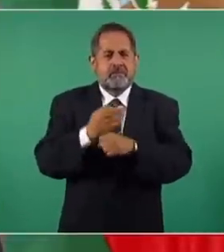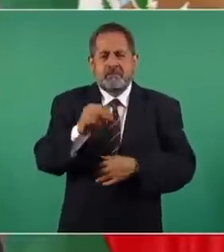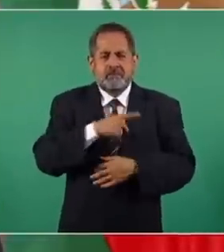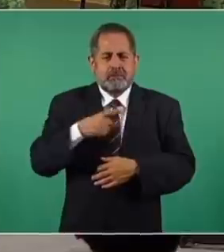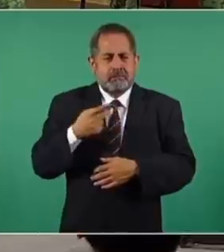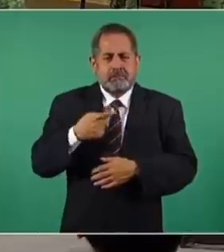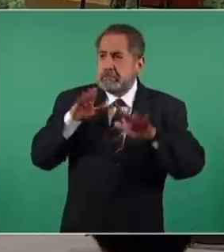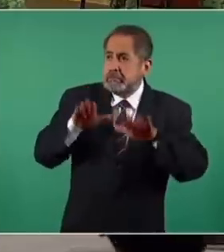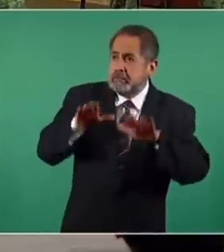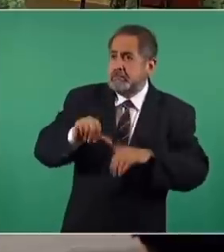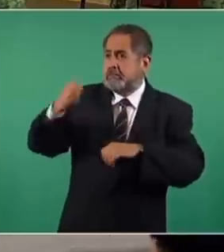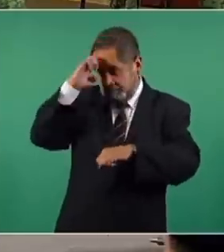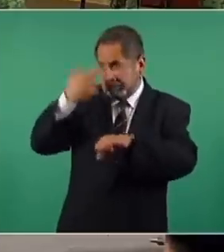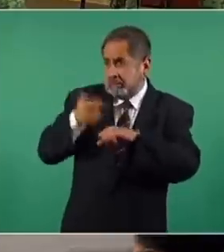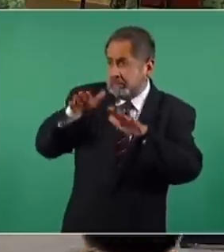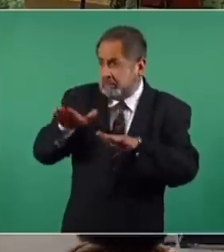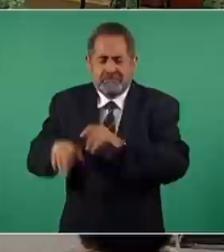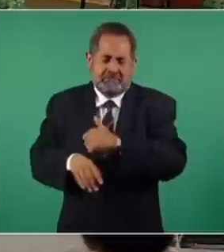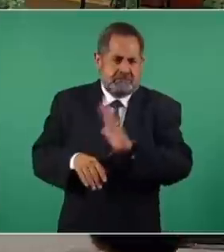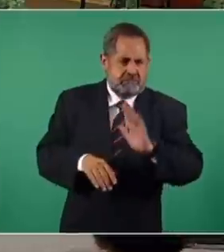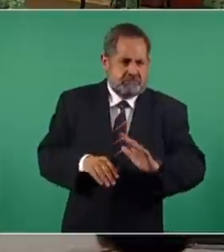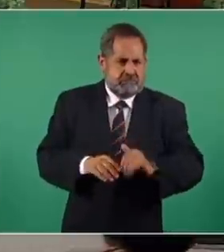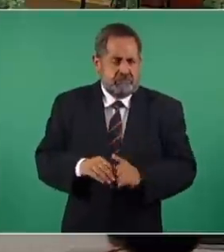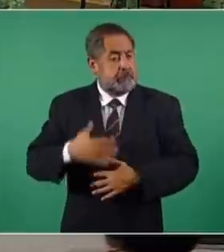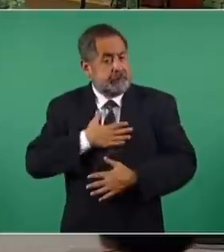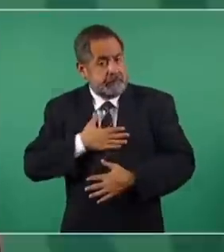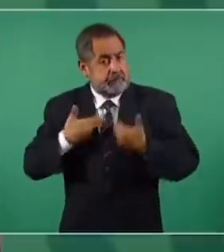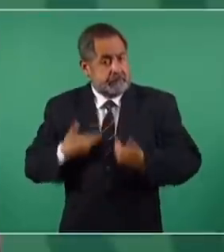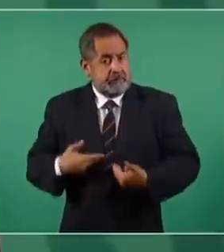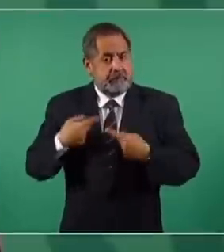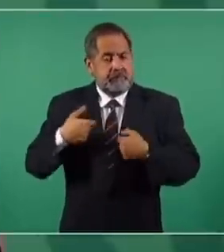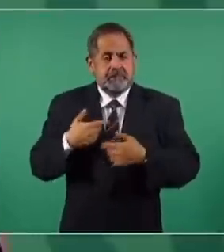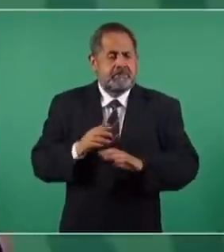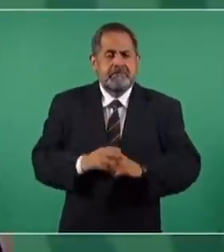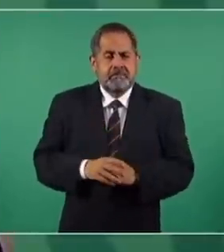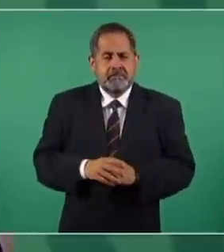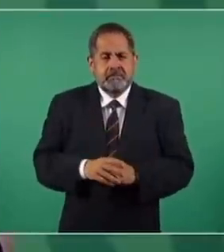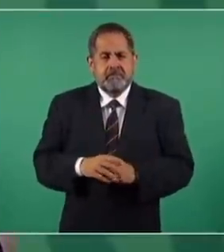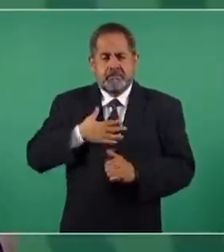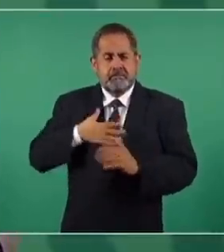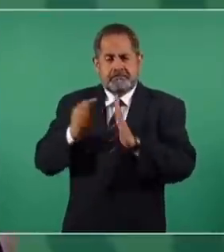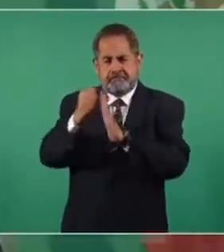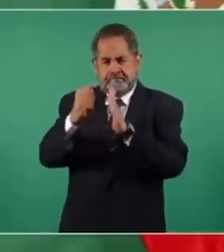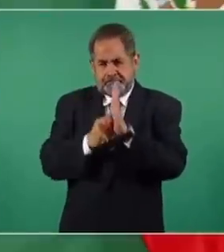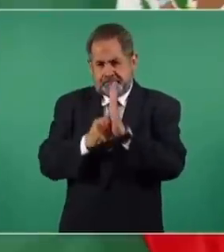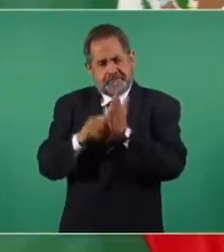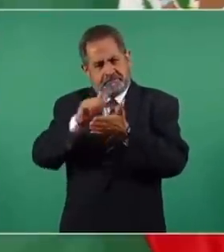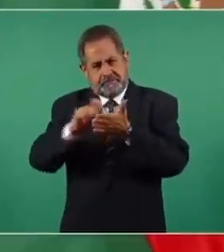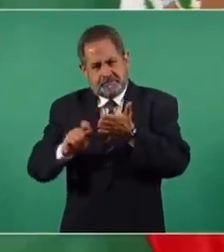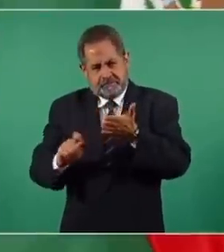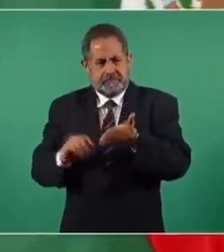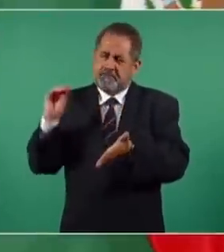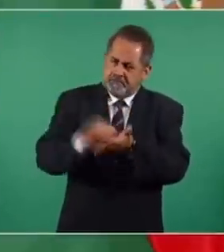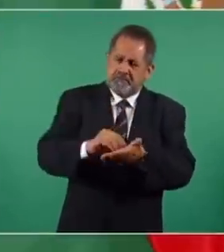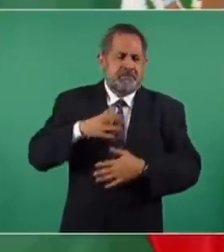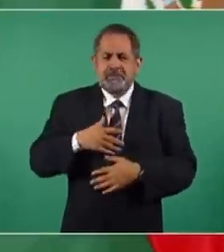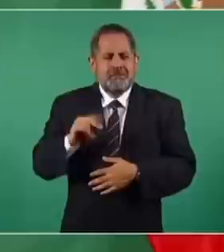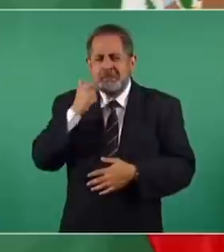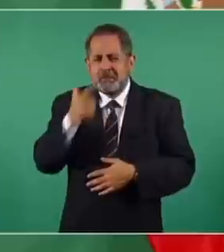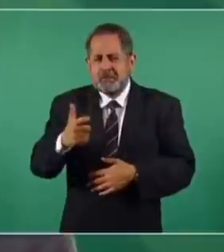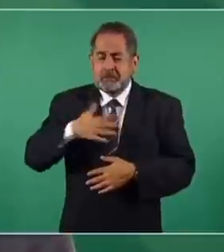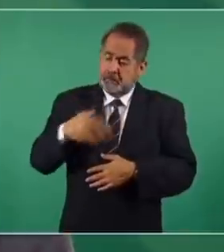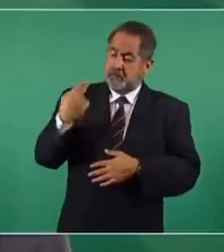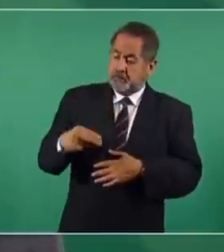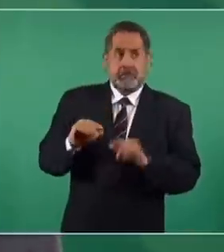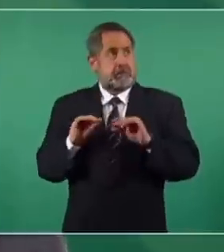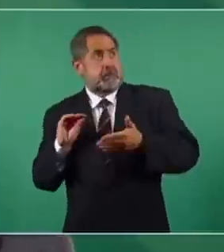rendir culto a las personalidades. En mi caso, tengo escrito en mi testamento que no quiero que se use mi